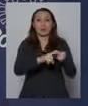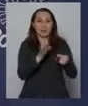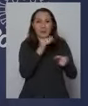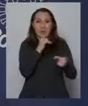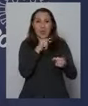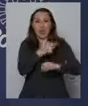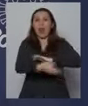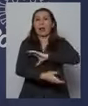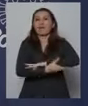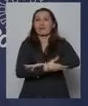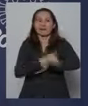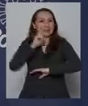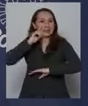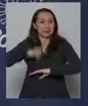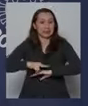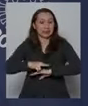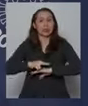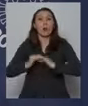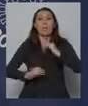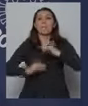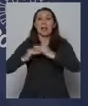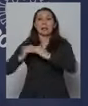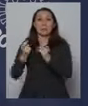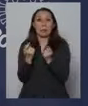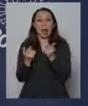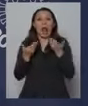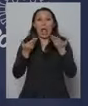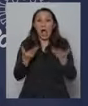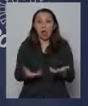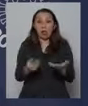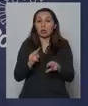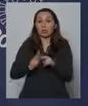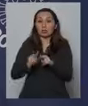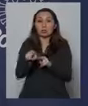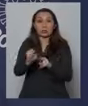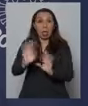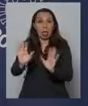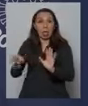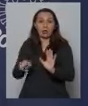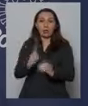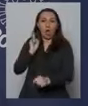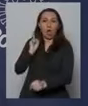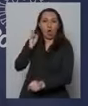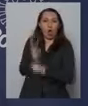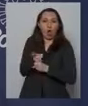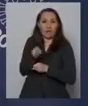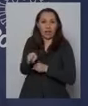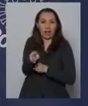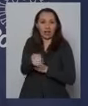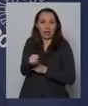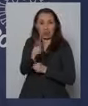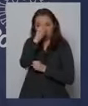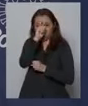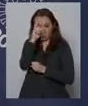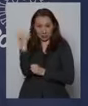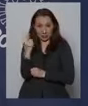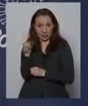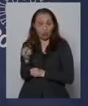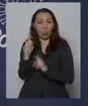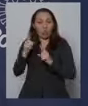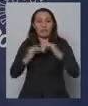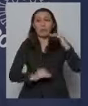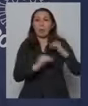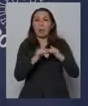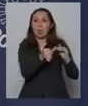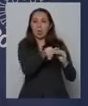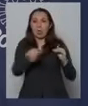a este convenio con FONASA, que establecía precios máximos, y ahora lo que se ha hecho es obligar a que esas clínicas cobren ese precio